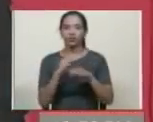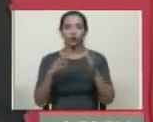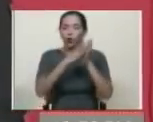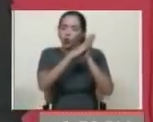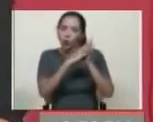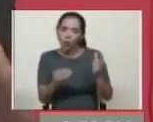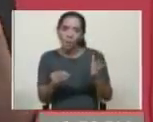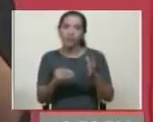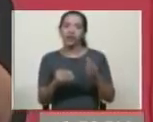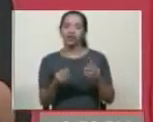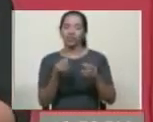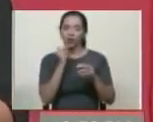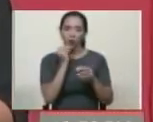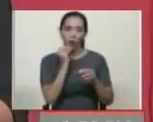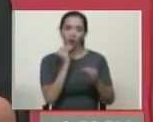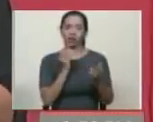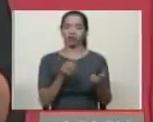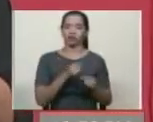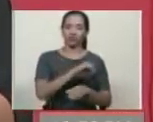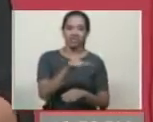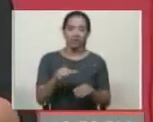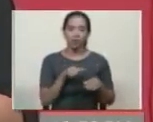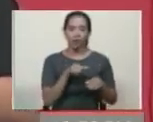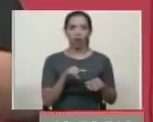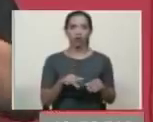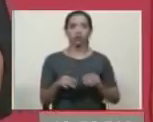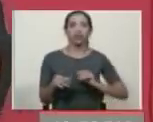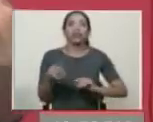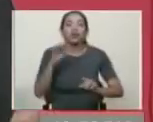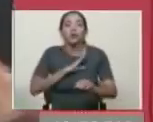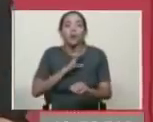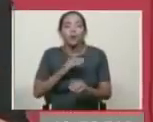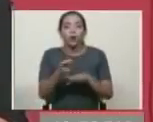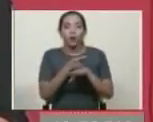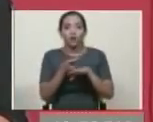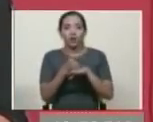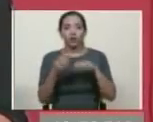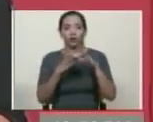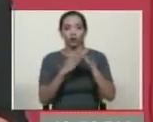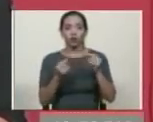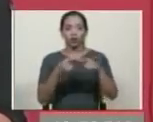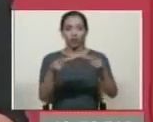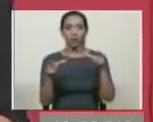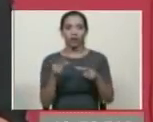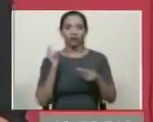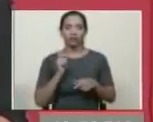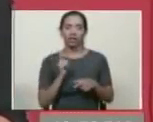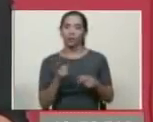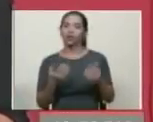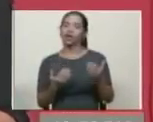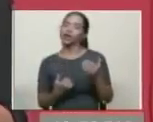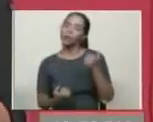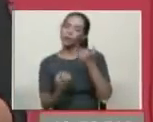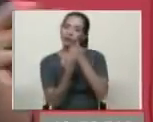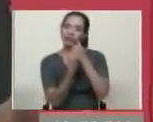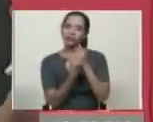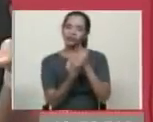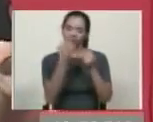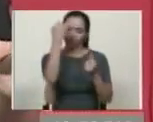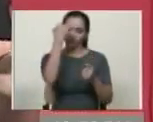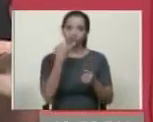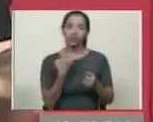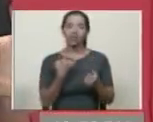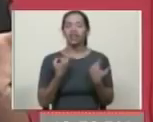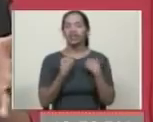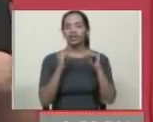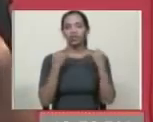de redes sociales. Entonces, como revolucionarios, desde el propio gobierno, desde todos nuestros espacios, tenemos que potenciar perfiles